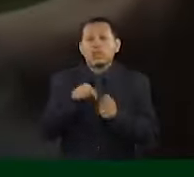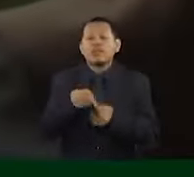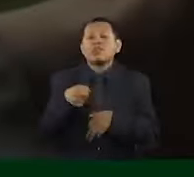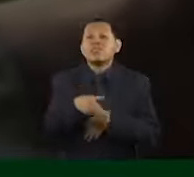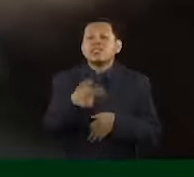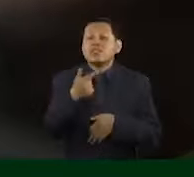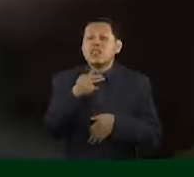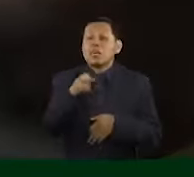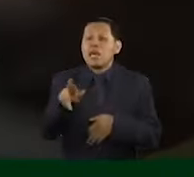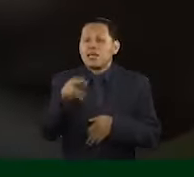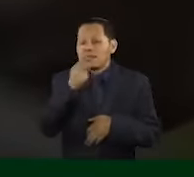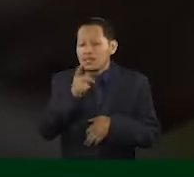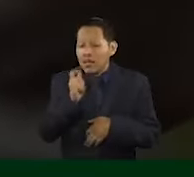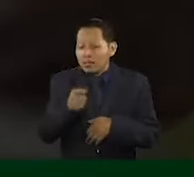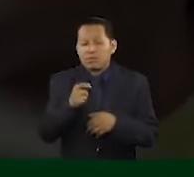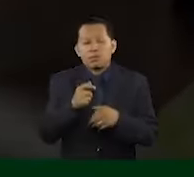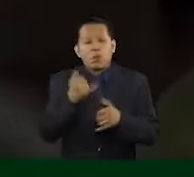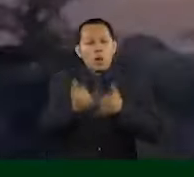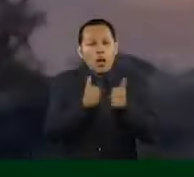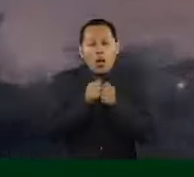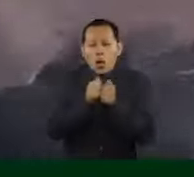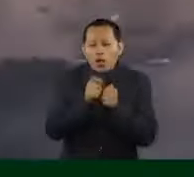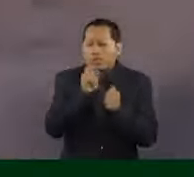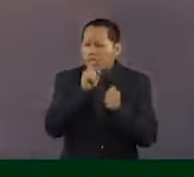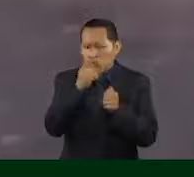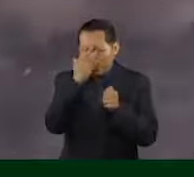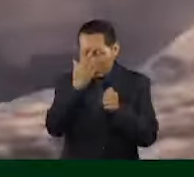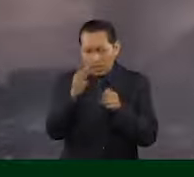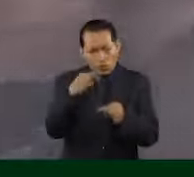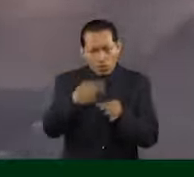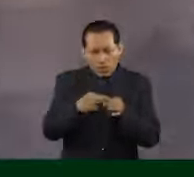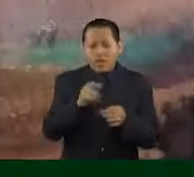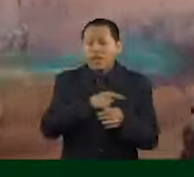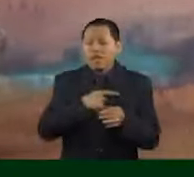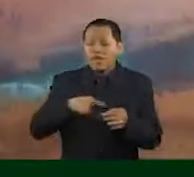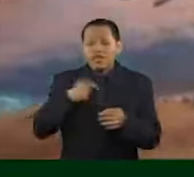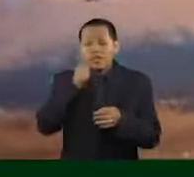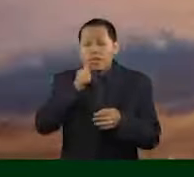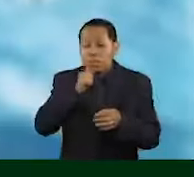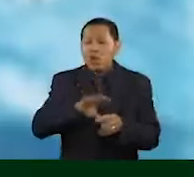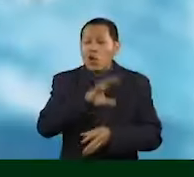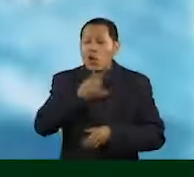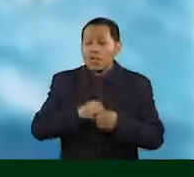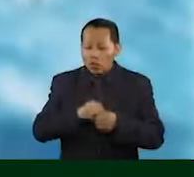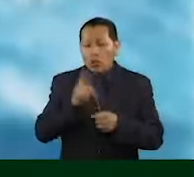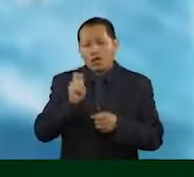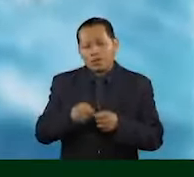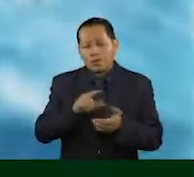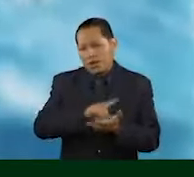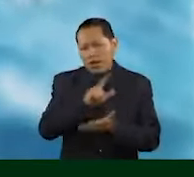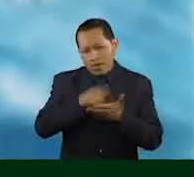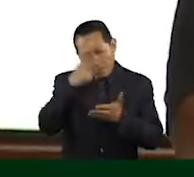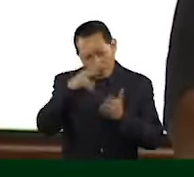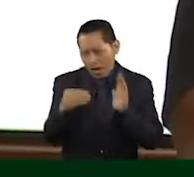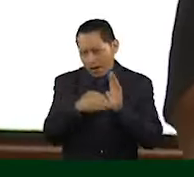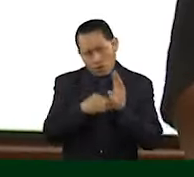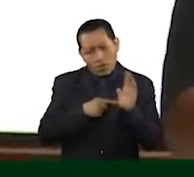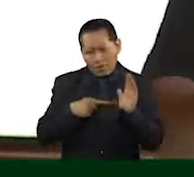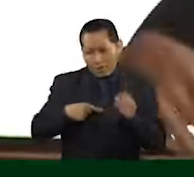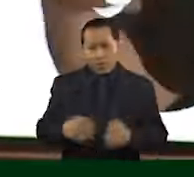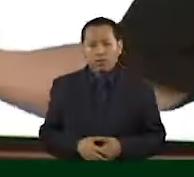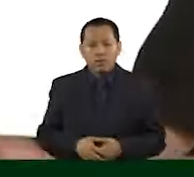gamers señalaron que los videojuegos también son cosa seria y deben ser contemplados por el marco jurídico mexicano.